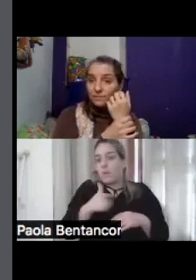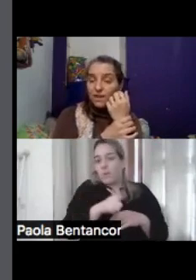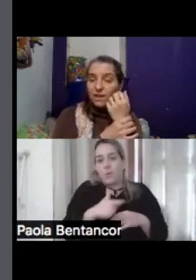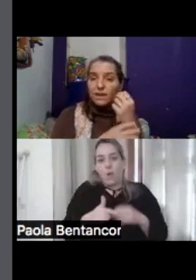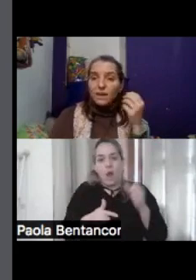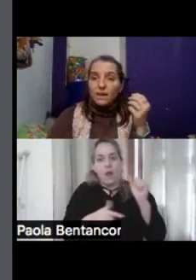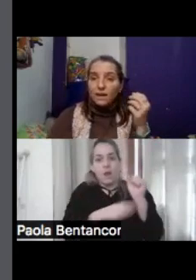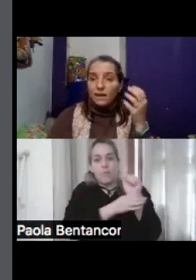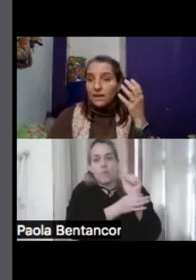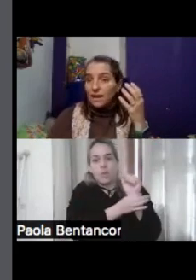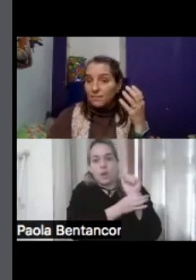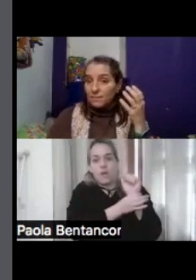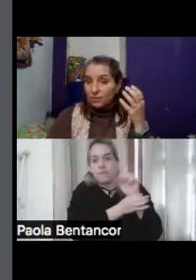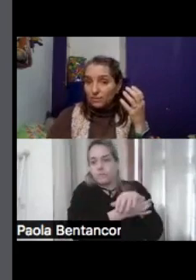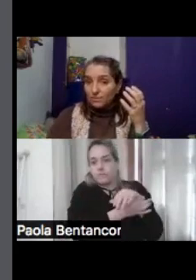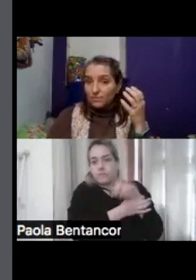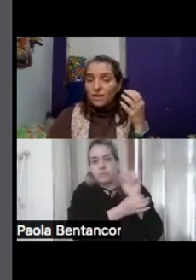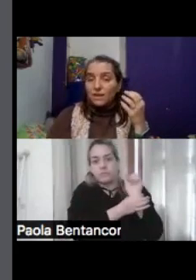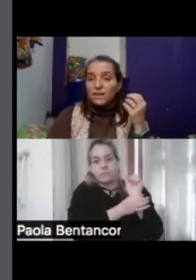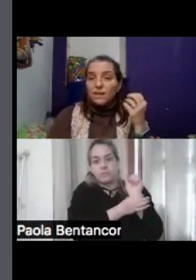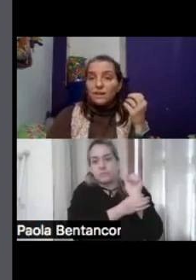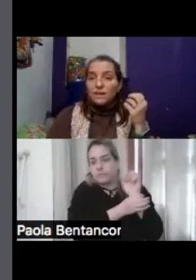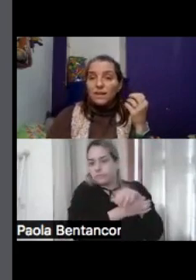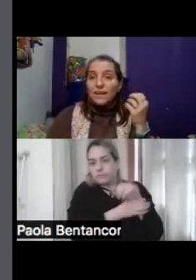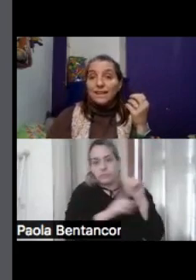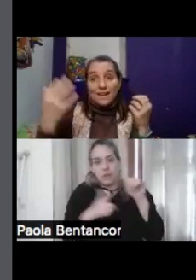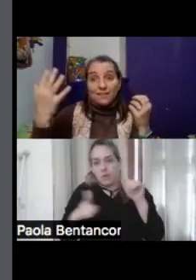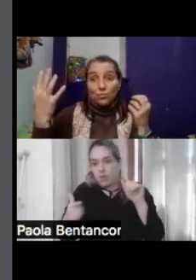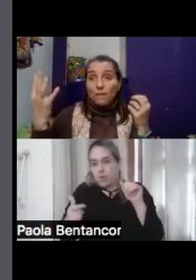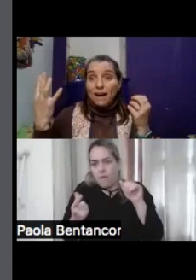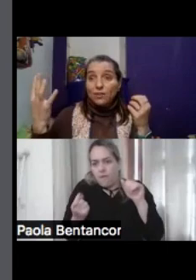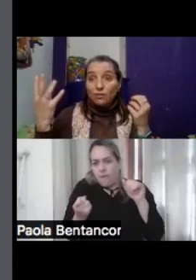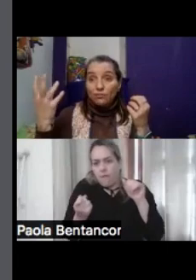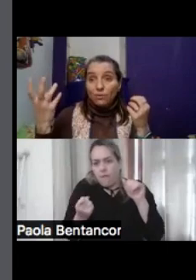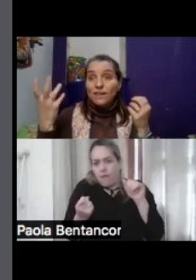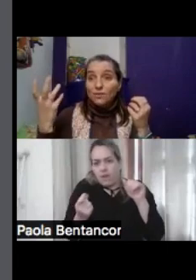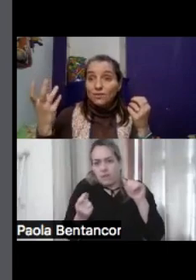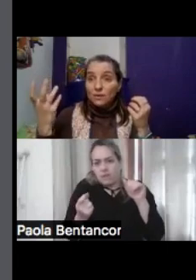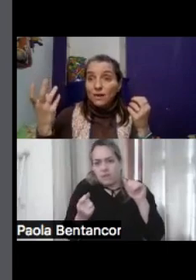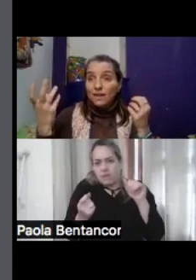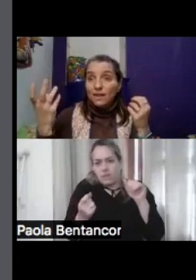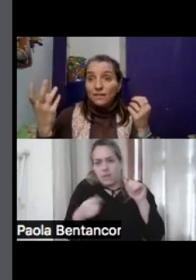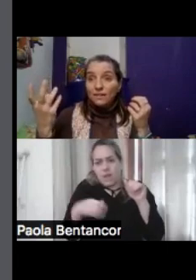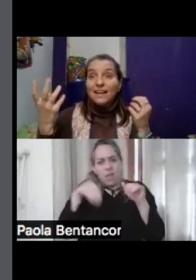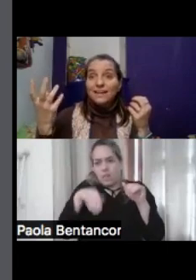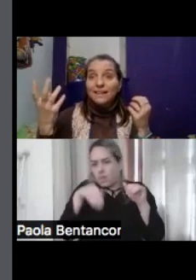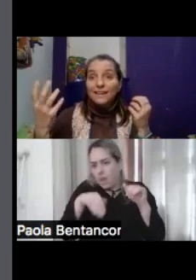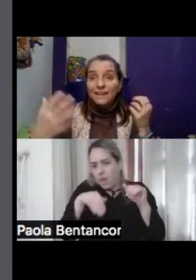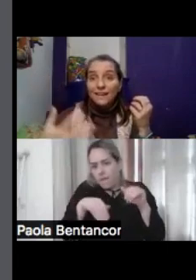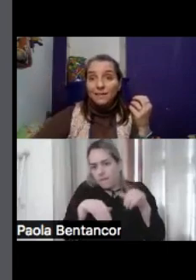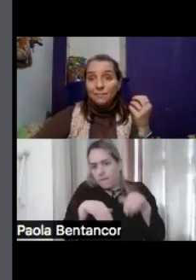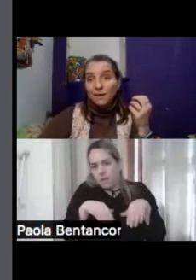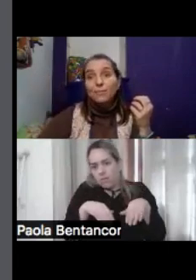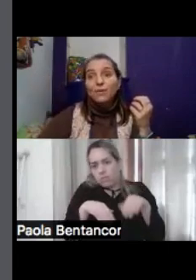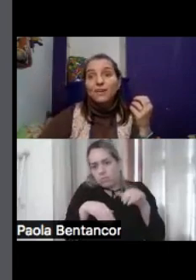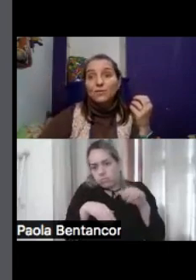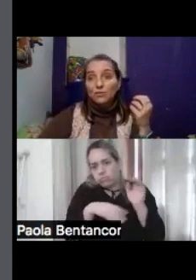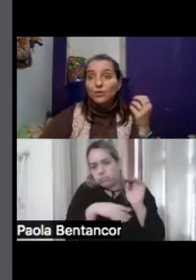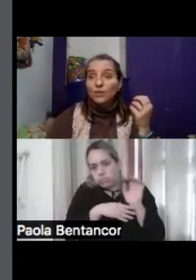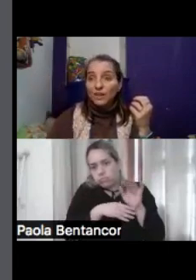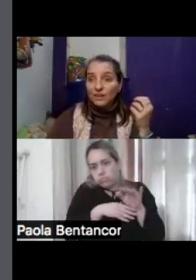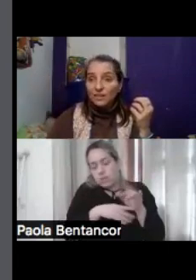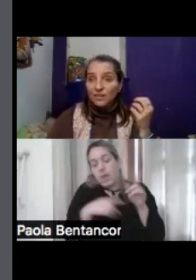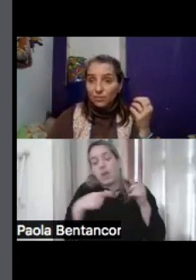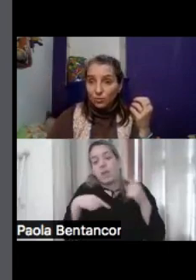la muñeca y en la mano. Ella, su mano con fuerza conservada, la requería